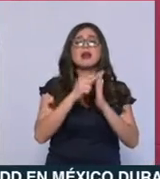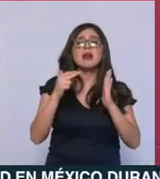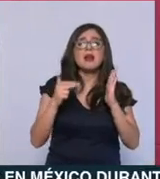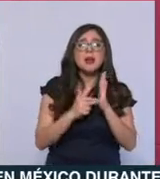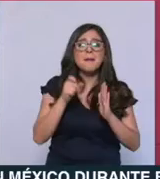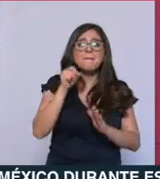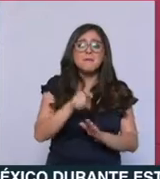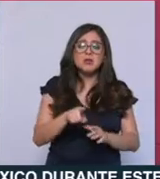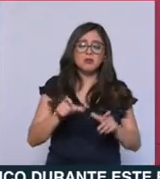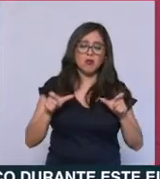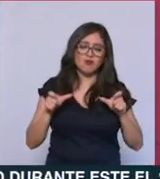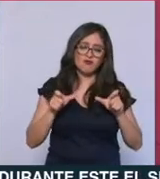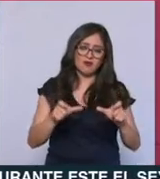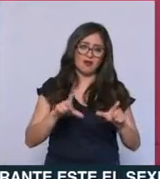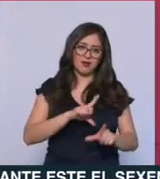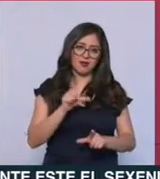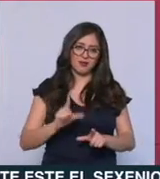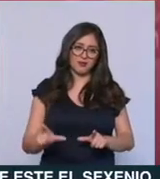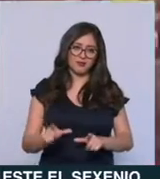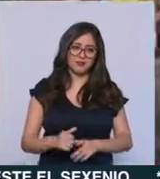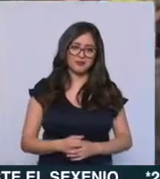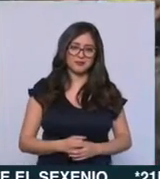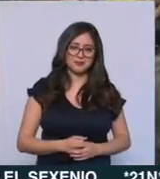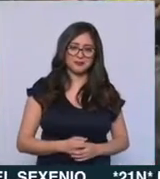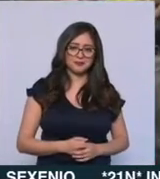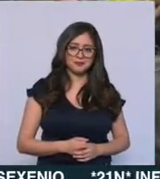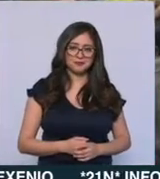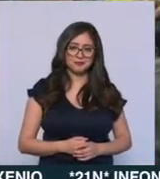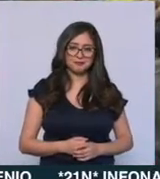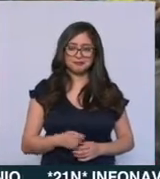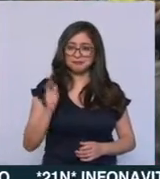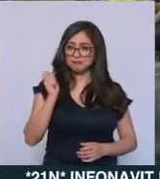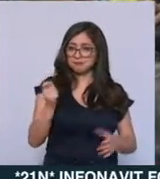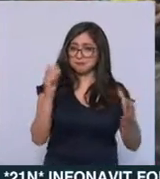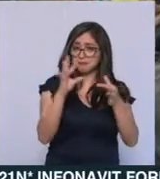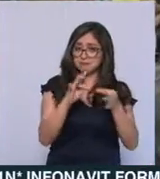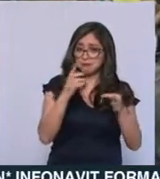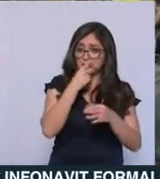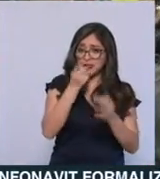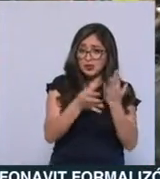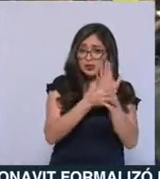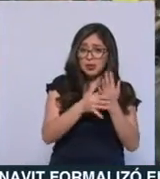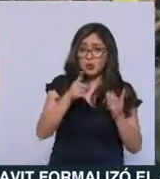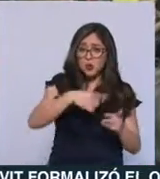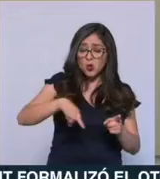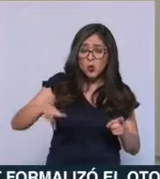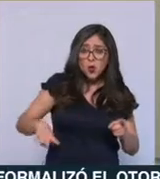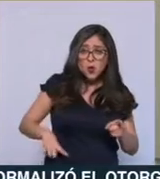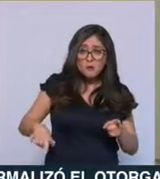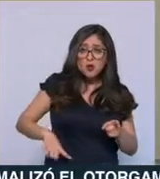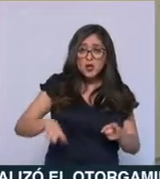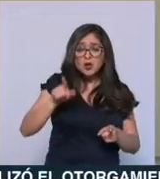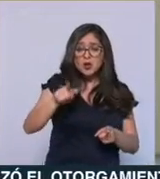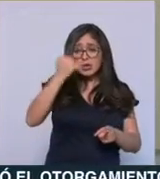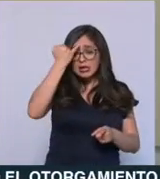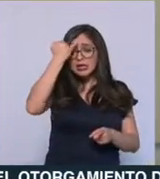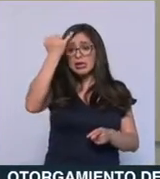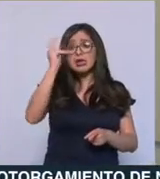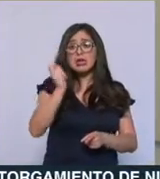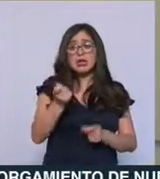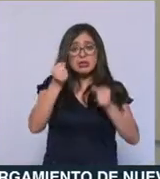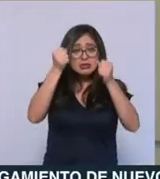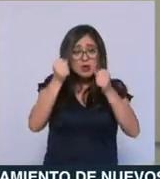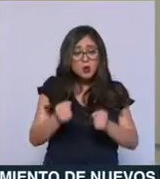propia Guardia Nacional. En rueda de prensa señaló que si el gobierno se ha propuesto crear un ente de seguridad